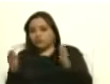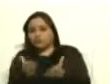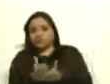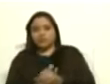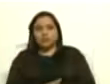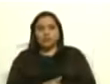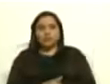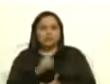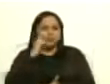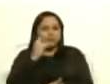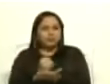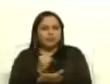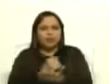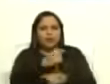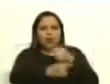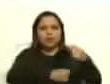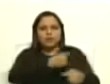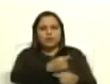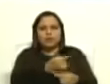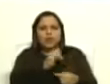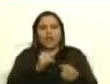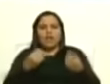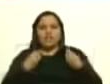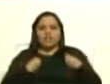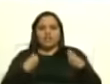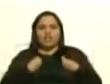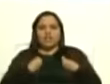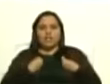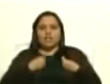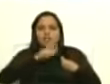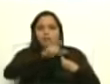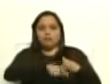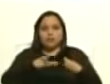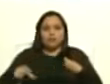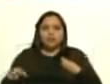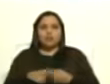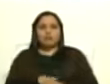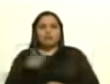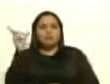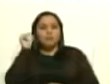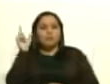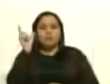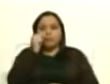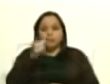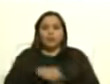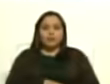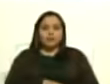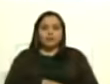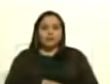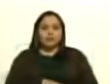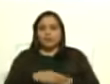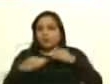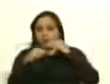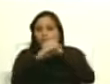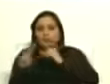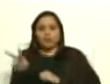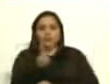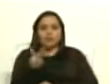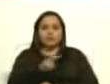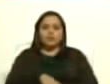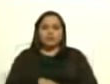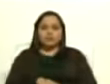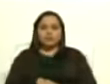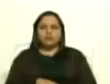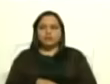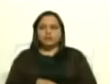ustedes el impacto que tiene sobre la vida de los ciudadanos, de las ciudadanas que, al igual que Venezuela, hemos tenido